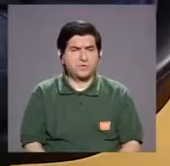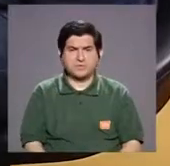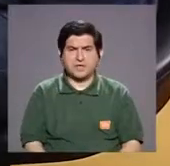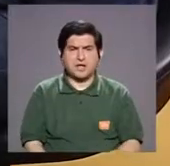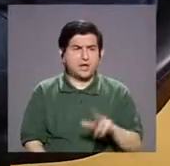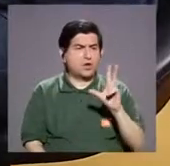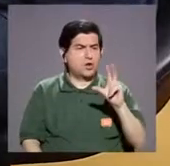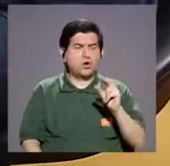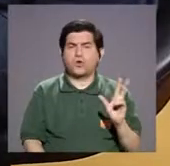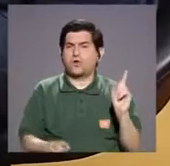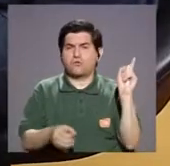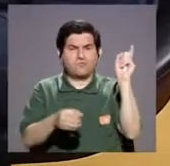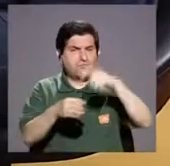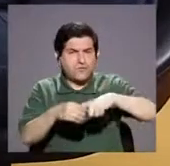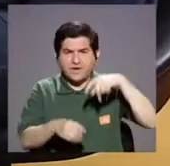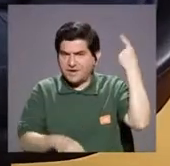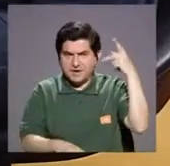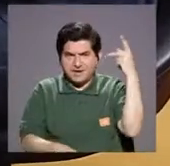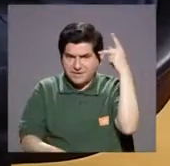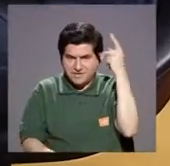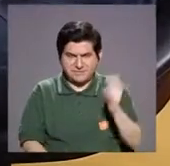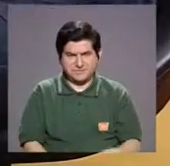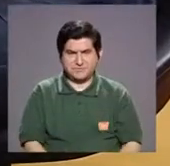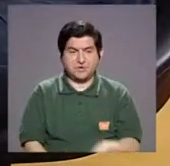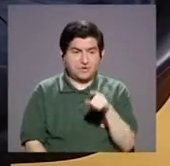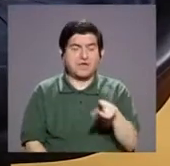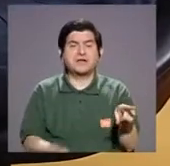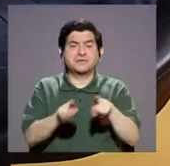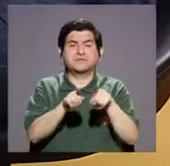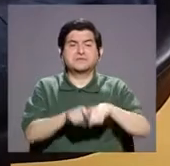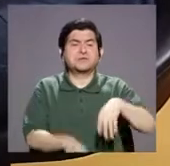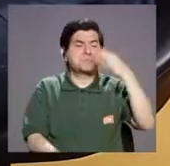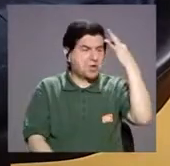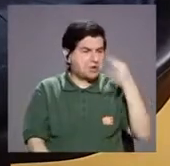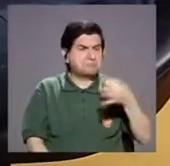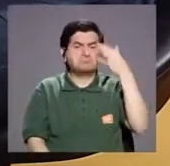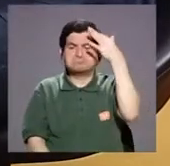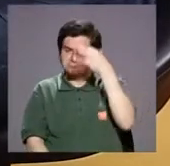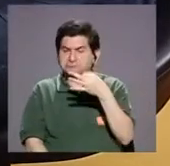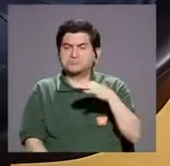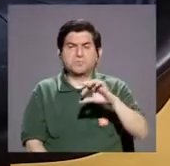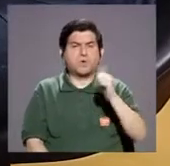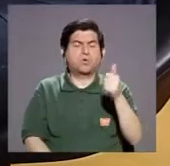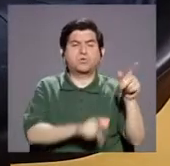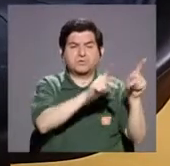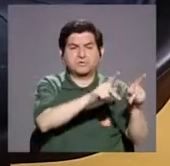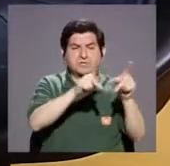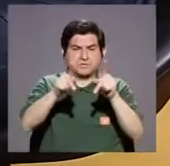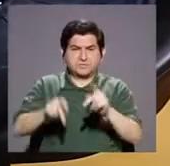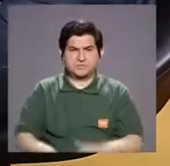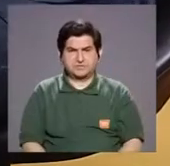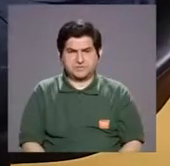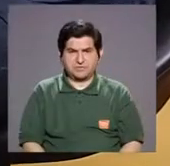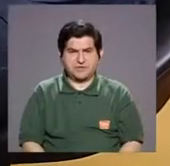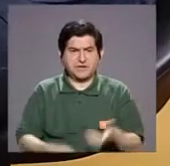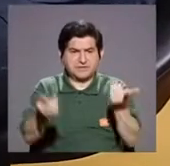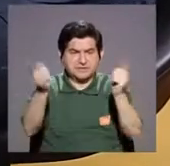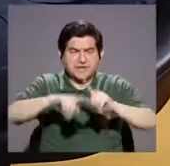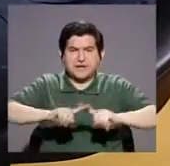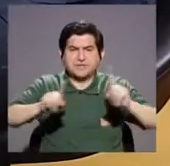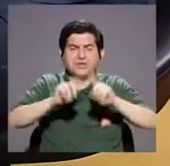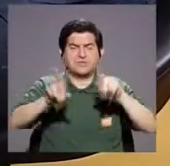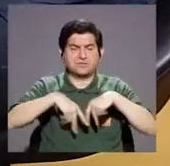filiación es verdad y eso también crea una credibilidad ante esa otra audiencia electoral que son los diferentes